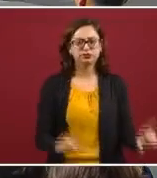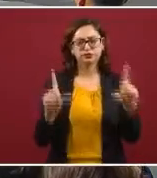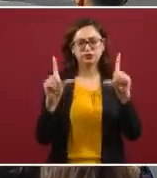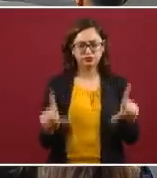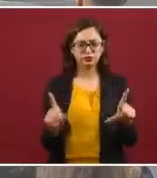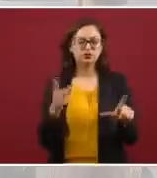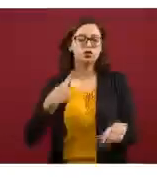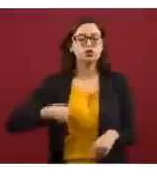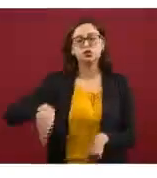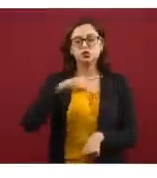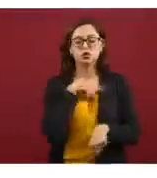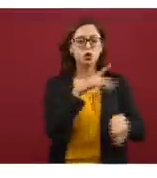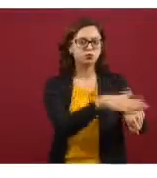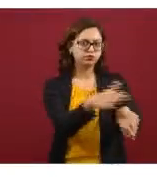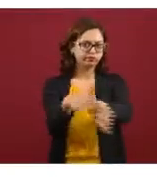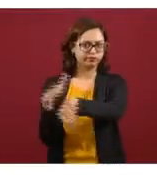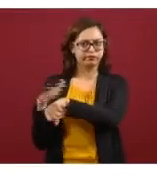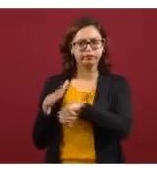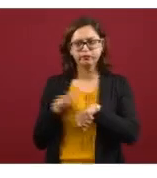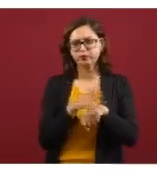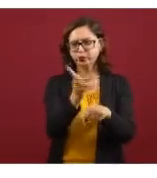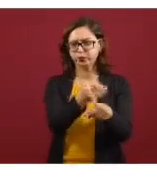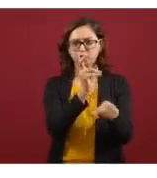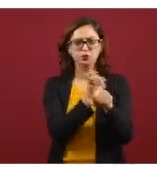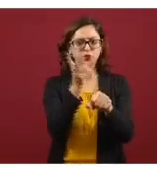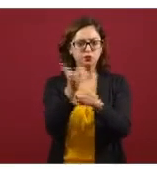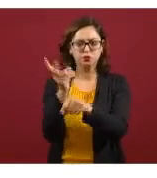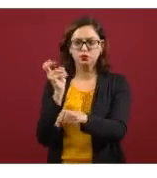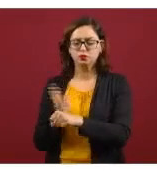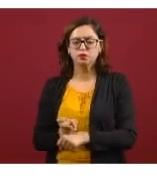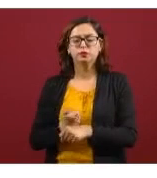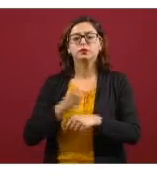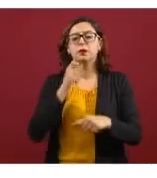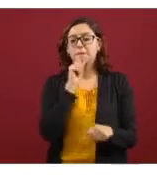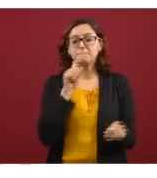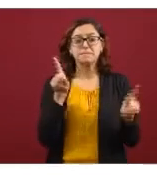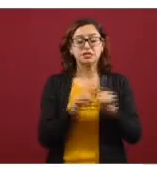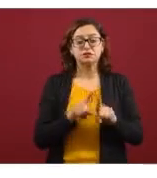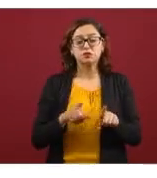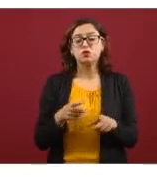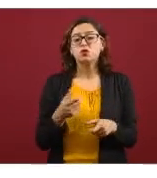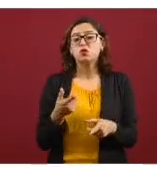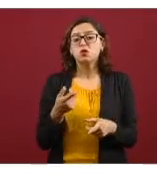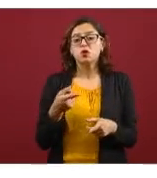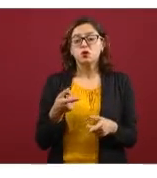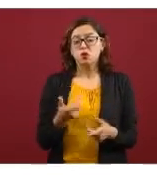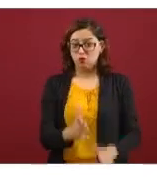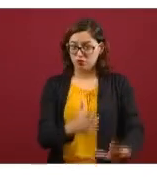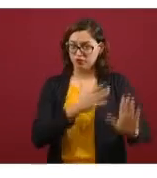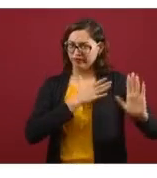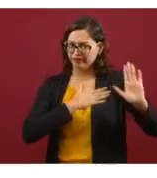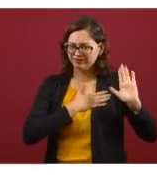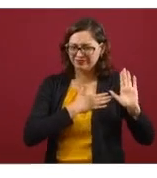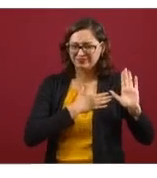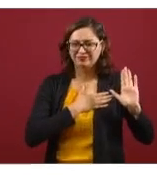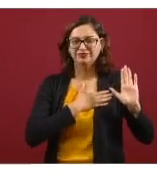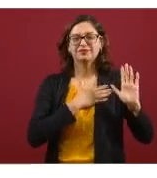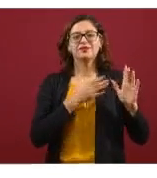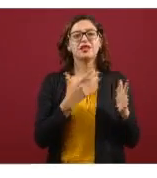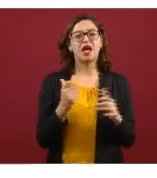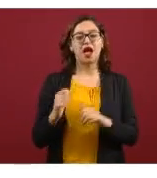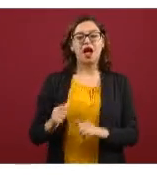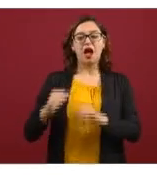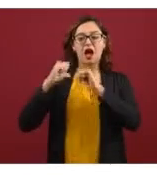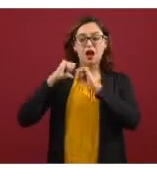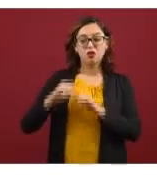lanzar una convocatoria y destaco de la misma el compromiso que se establece desde la Autoridad